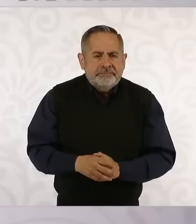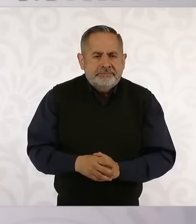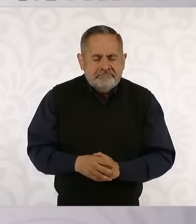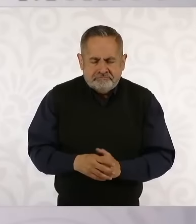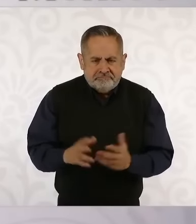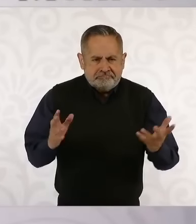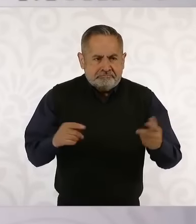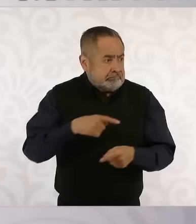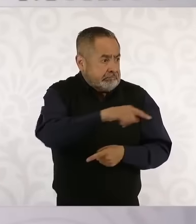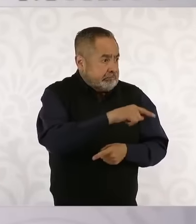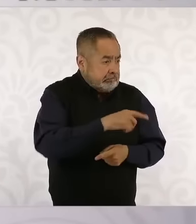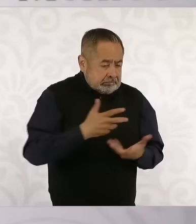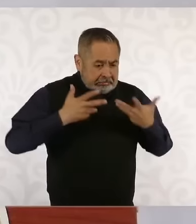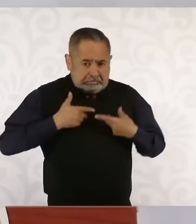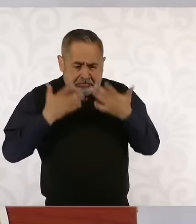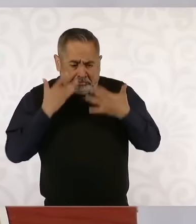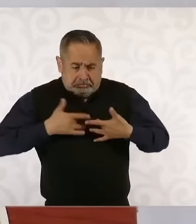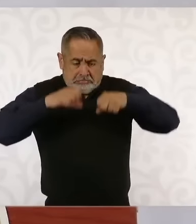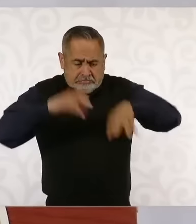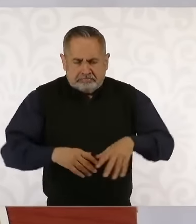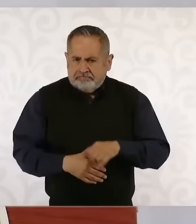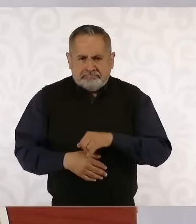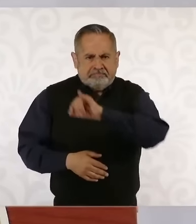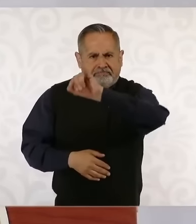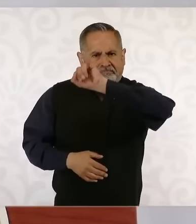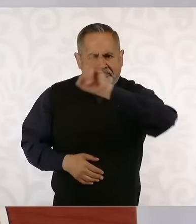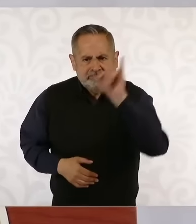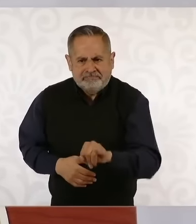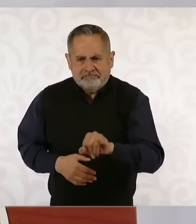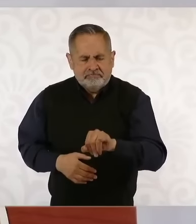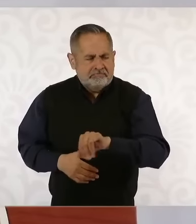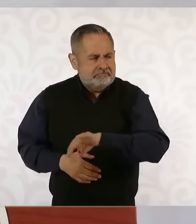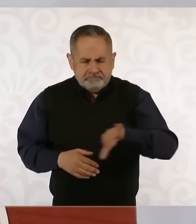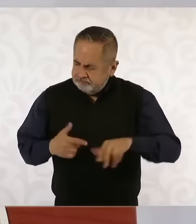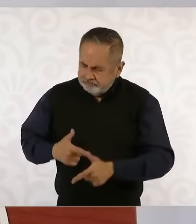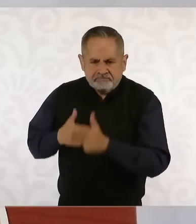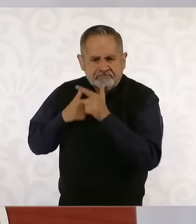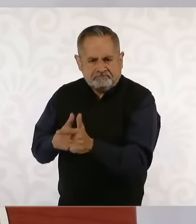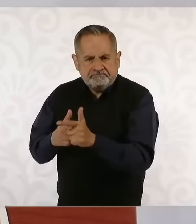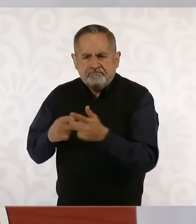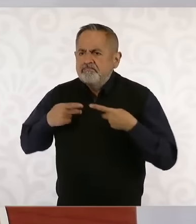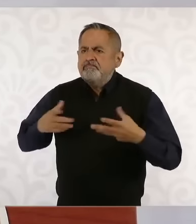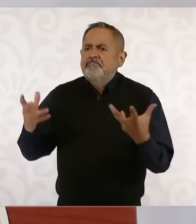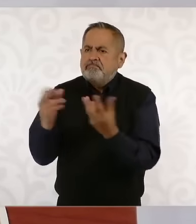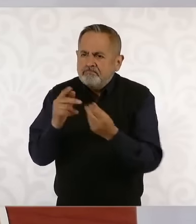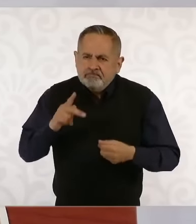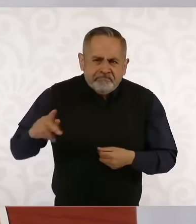no nos vamos a rajar nunca. Es el pueblo y el pueblo.